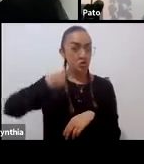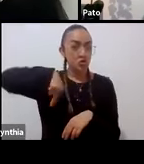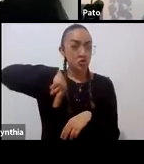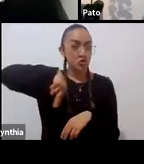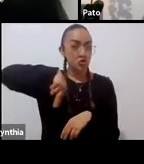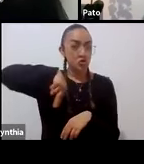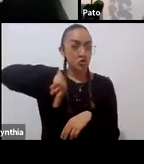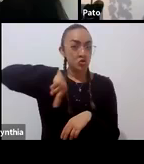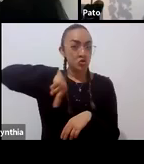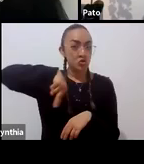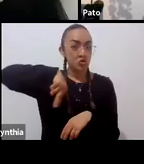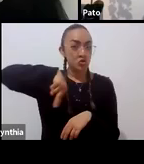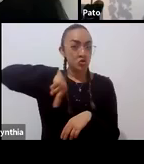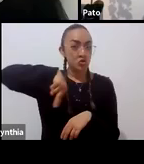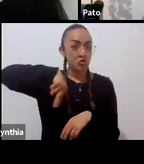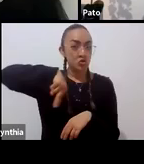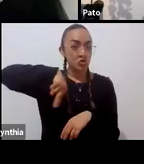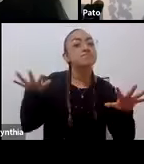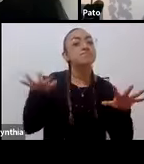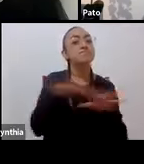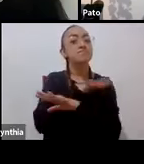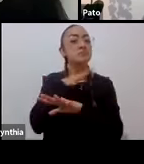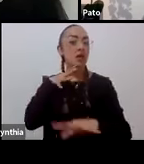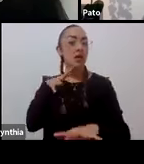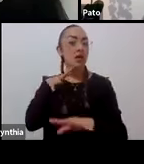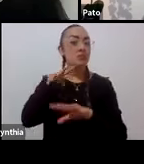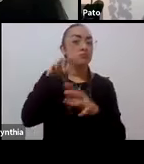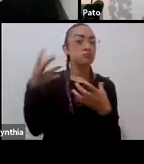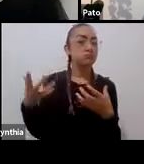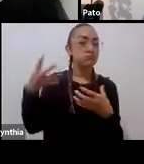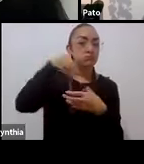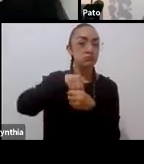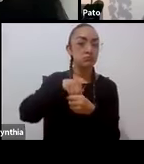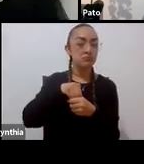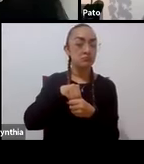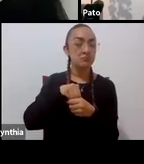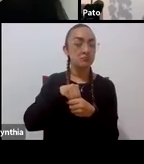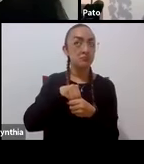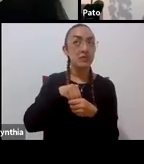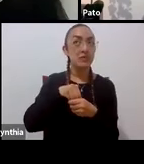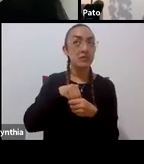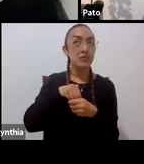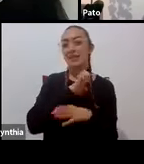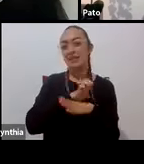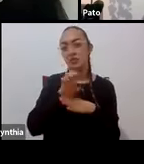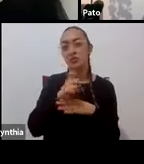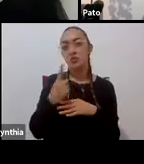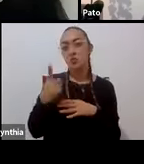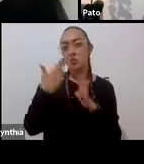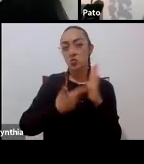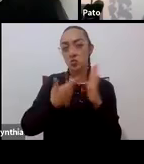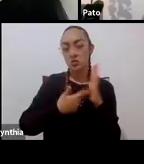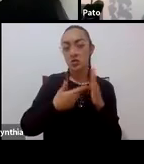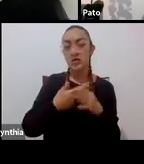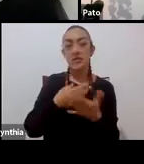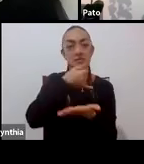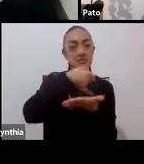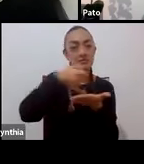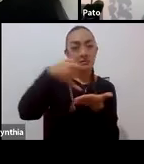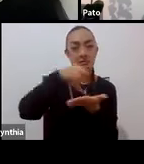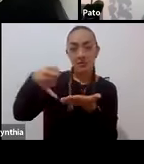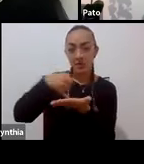Radicalmente incluyentes. Entonces, tenemos un taller que se llama Semillas de Inclusión, son huertos urbanos en